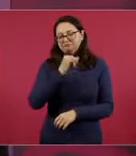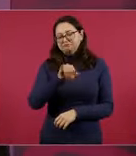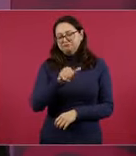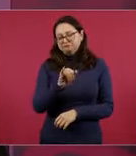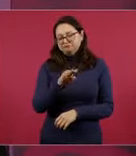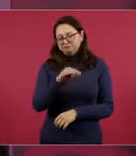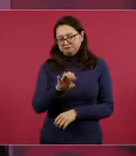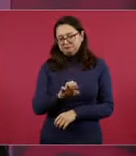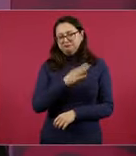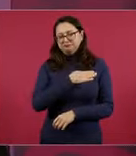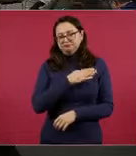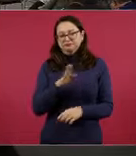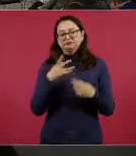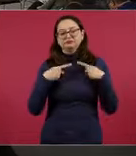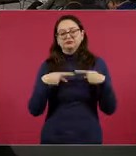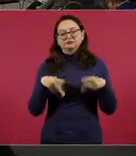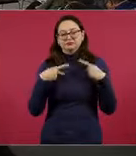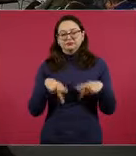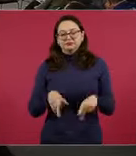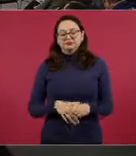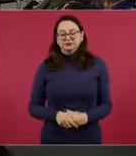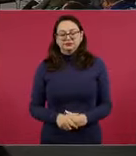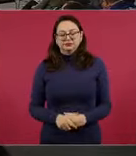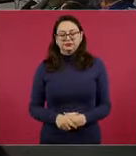muy buena persona.